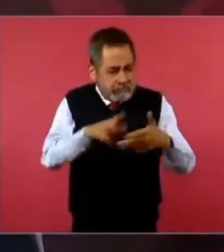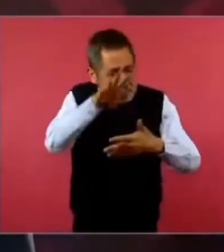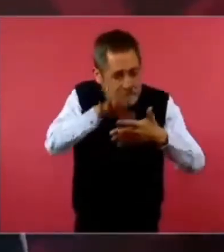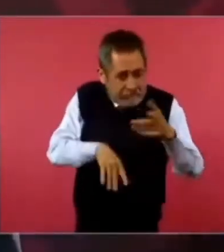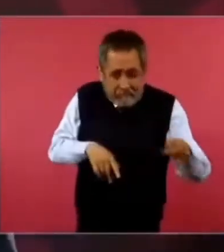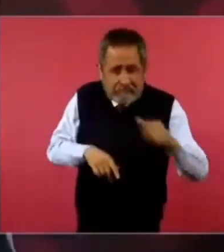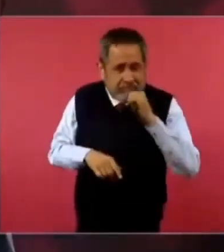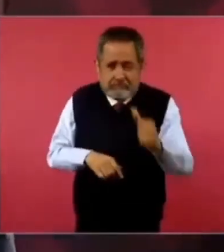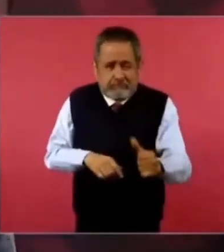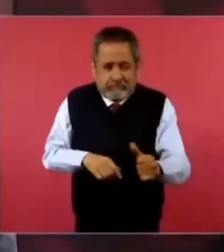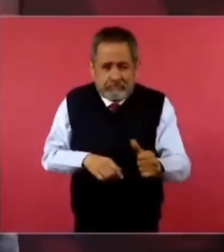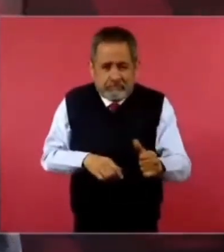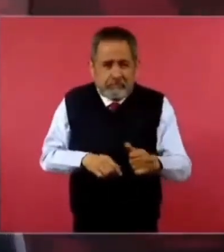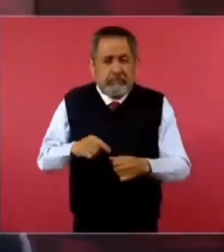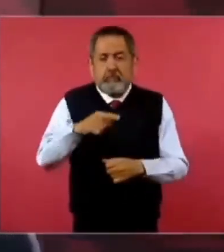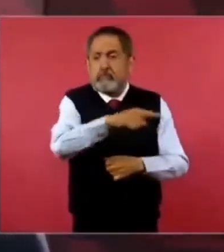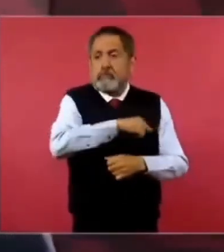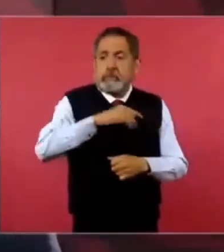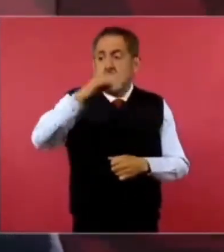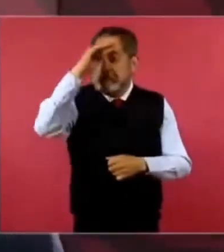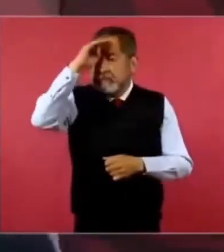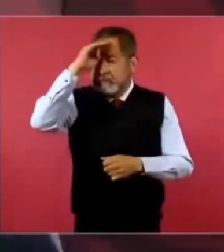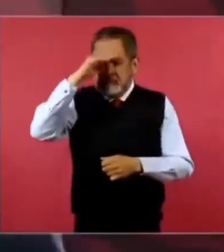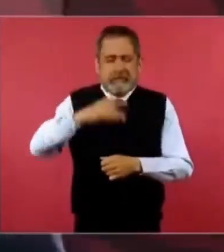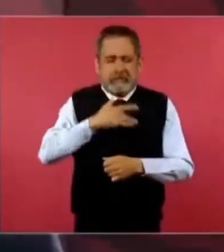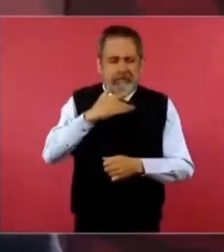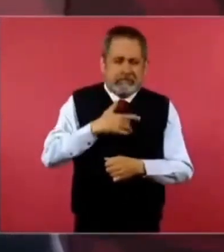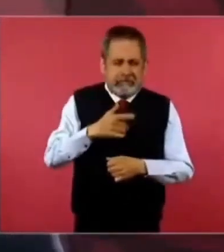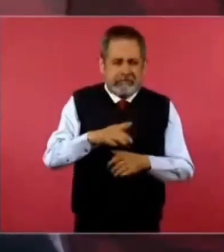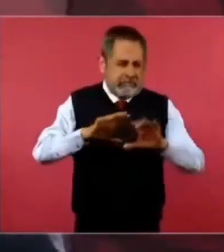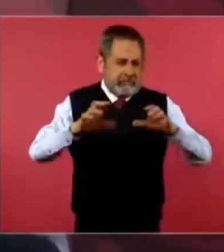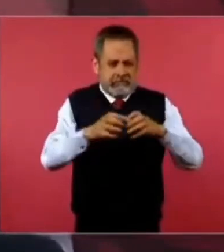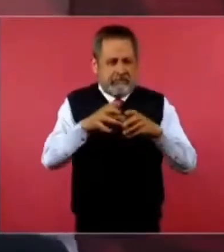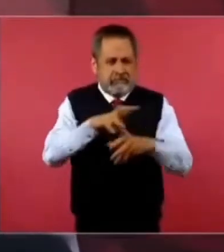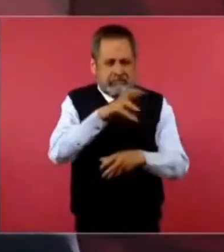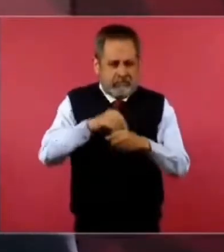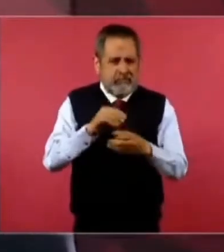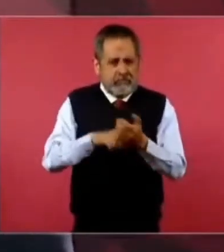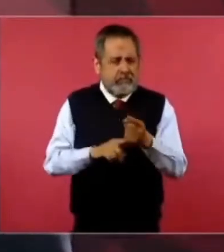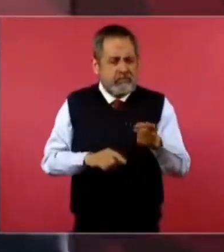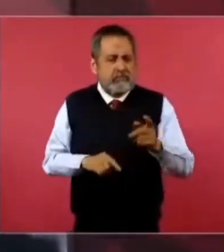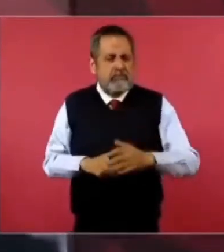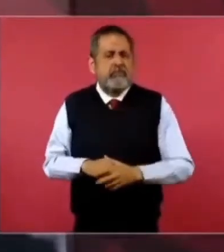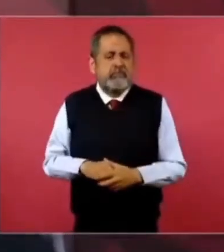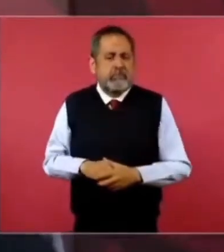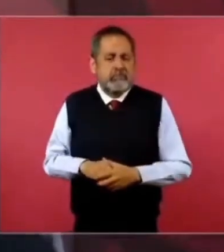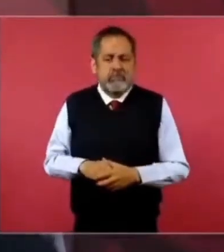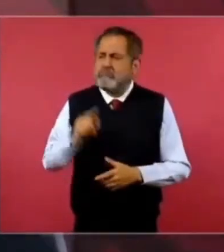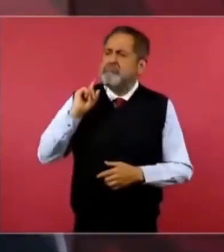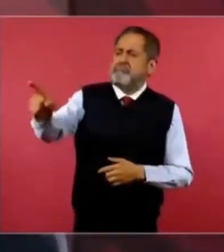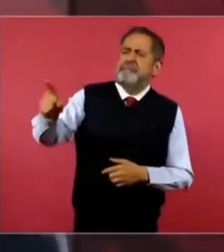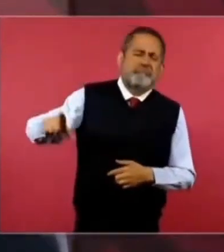como tomaron como consigna, primero en lo general, fue el Estado.